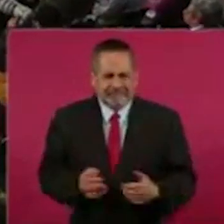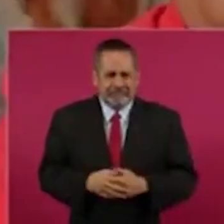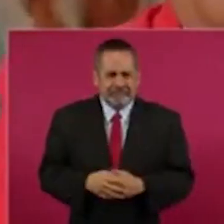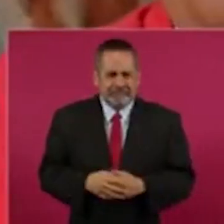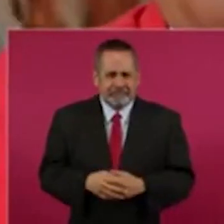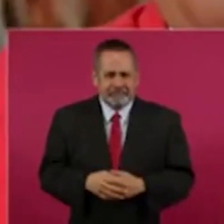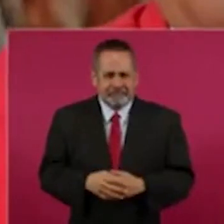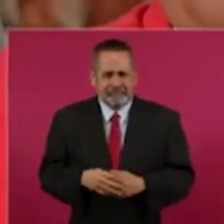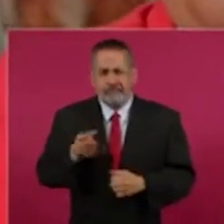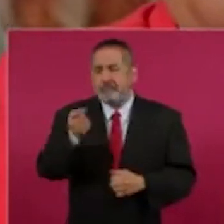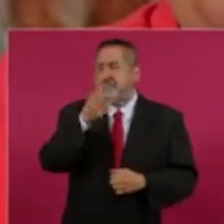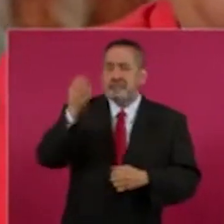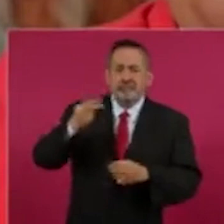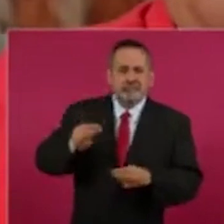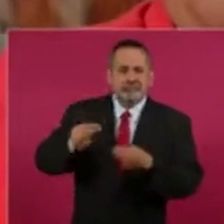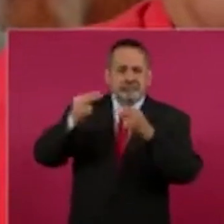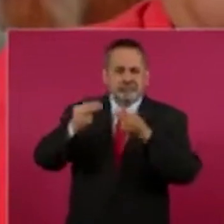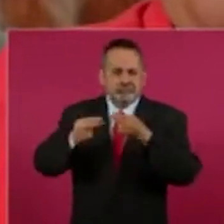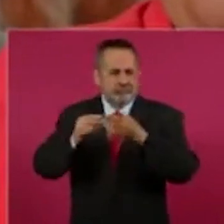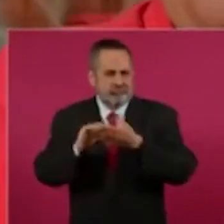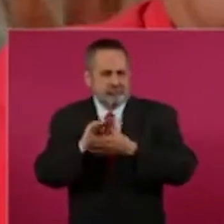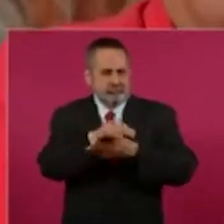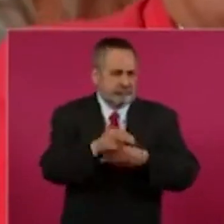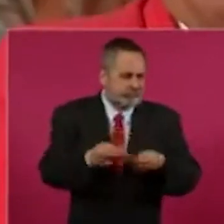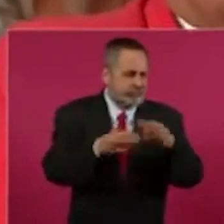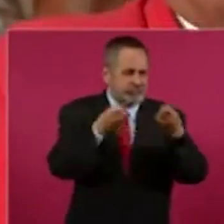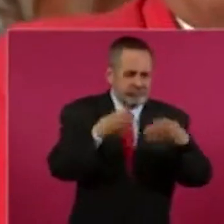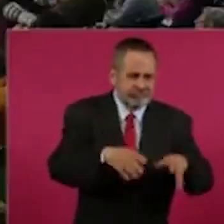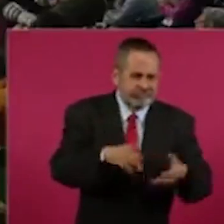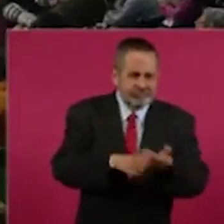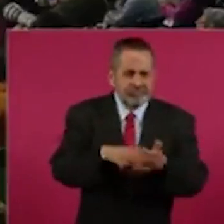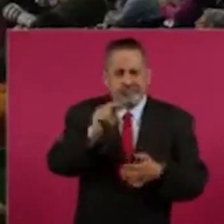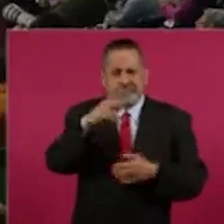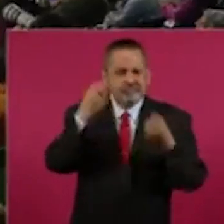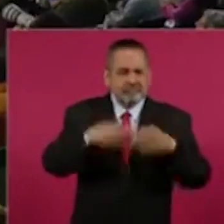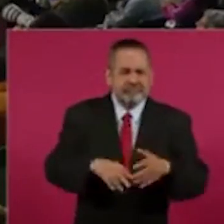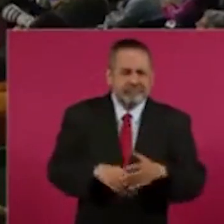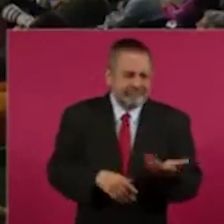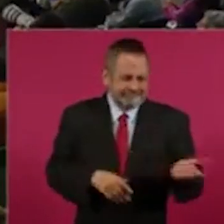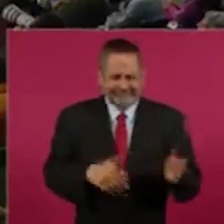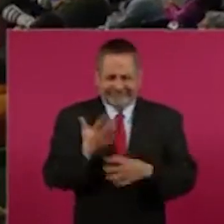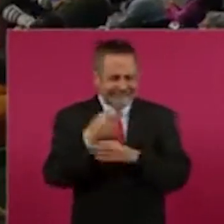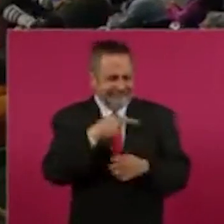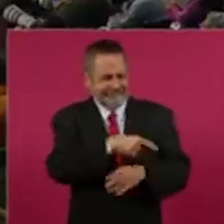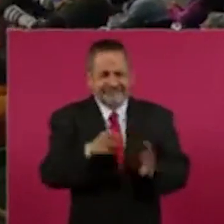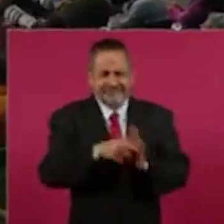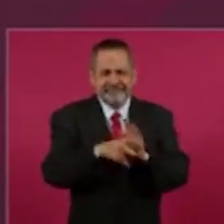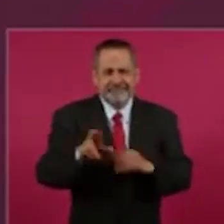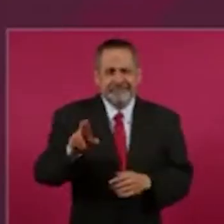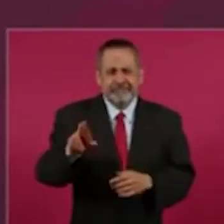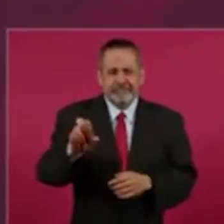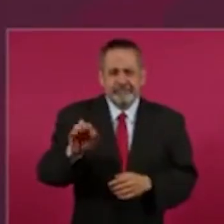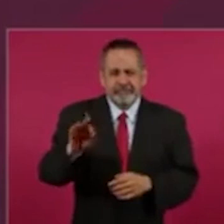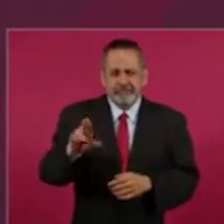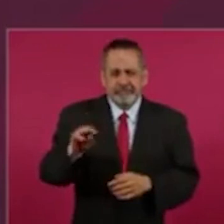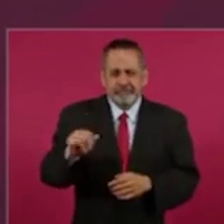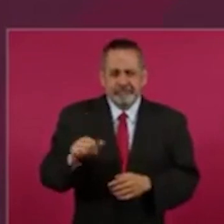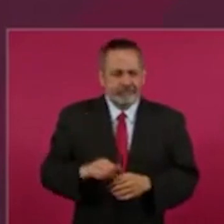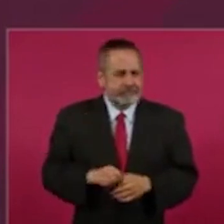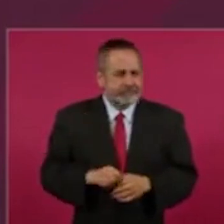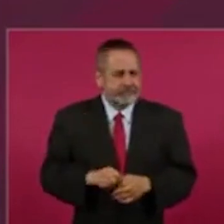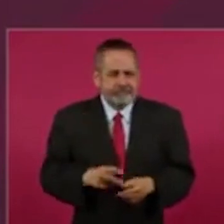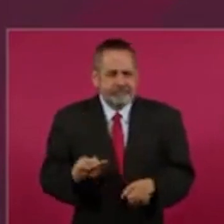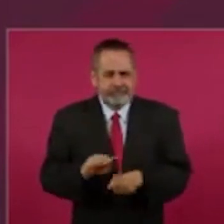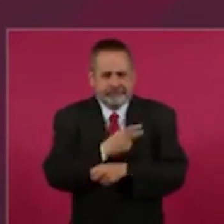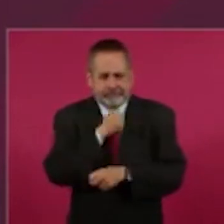se va a ahuyentar la inversión en Nuevo León. Lo que decía el Reforma, no pasó nada, ya